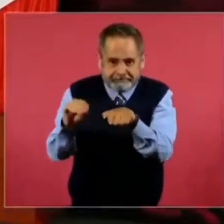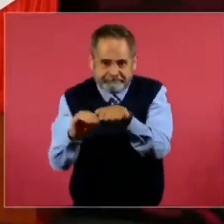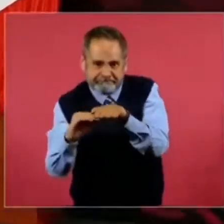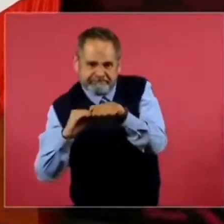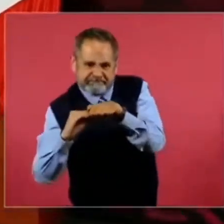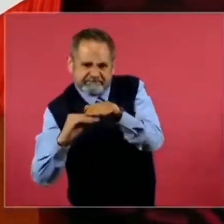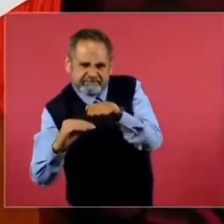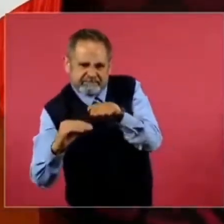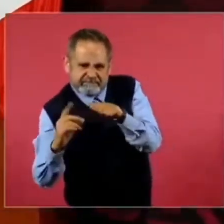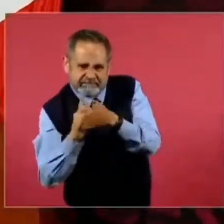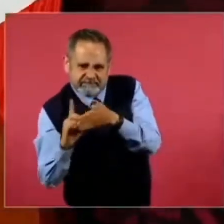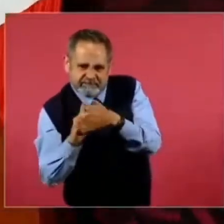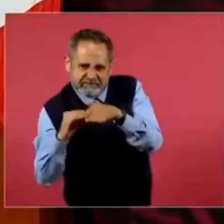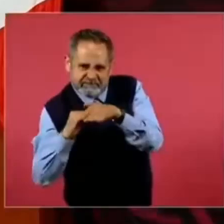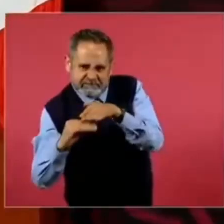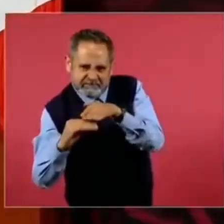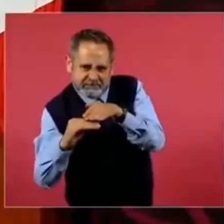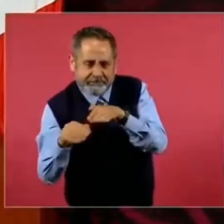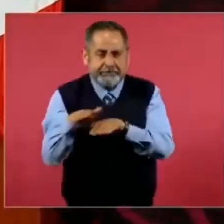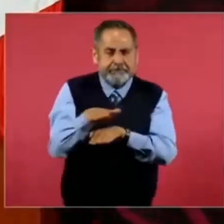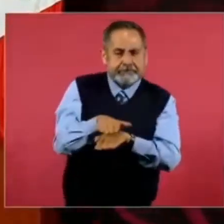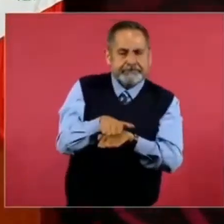y que los muchachos